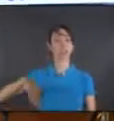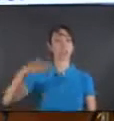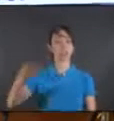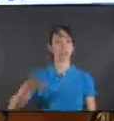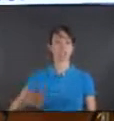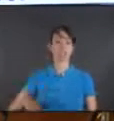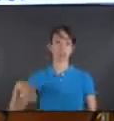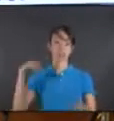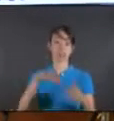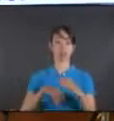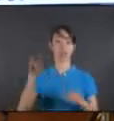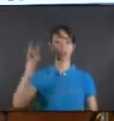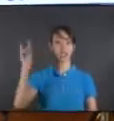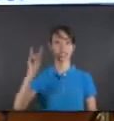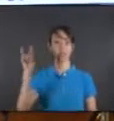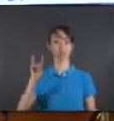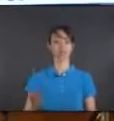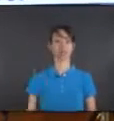grandes.